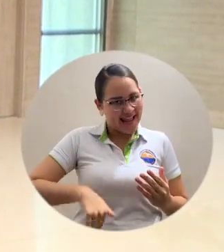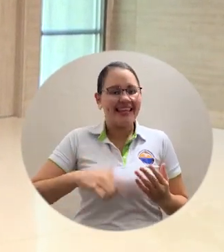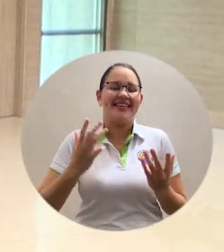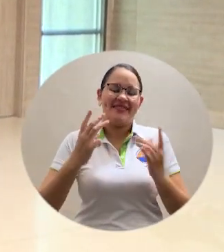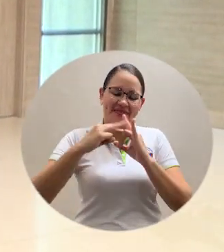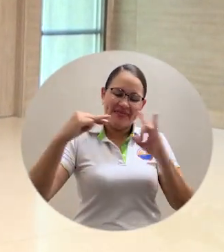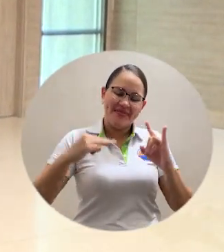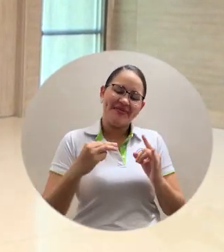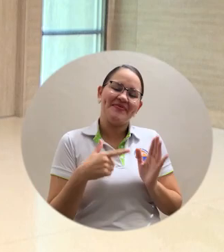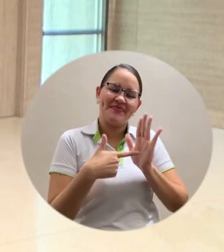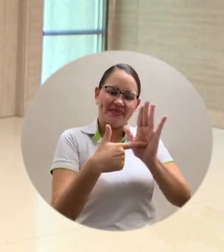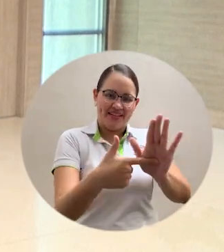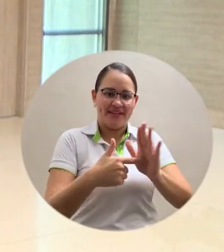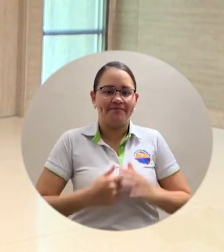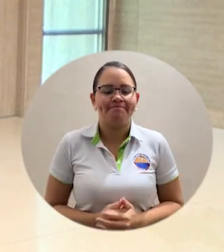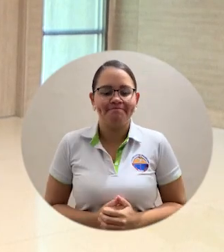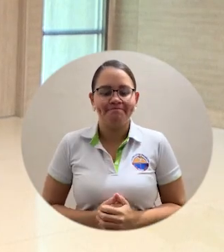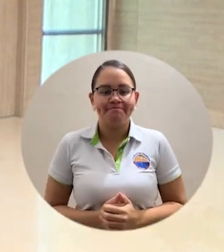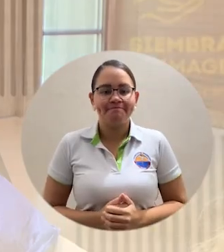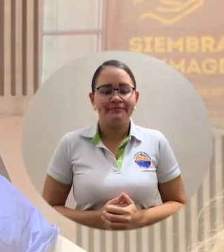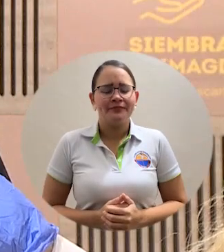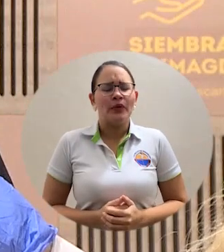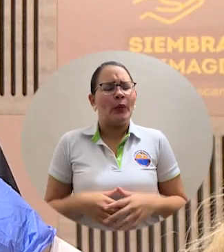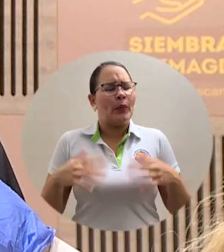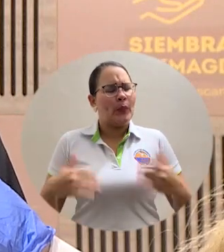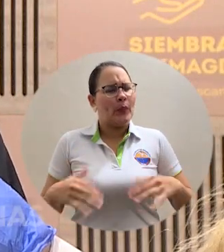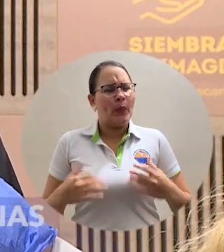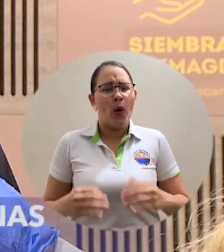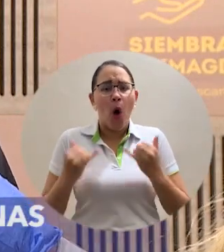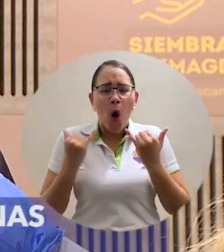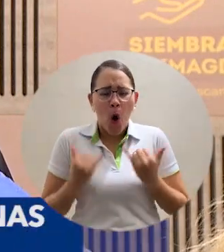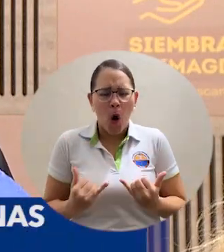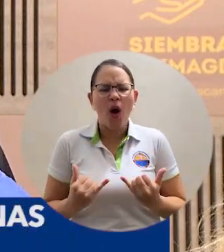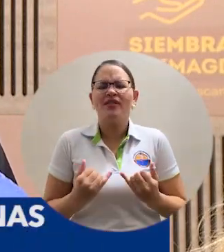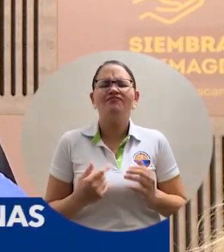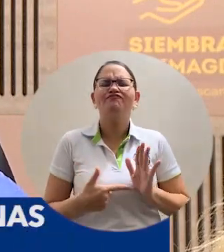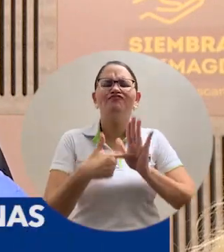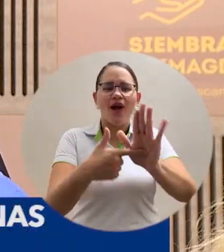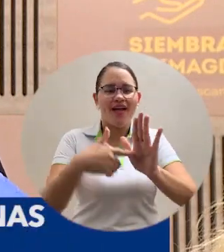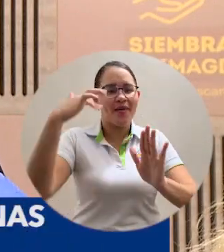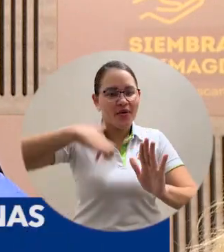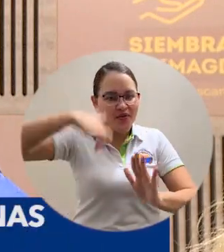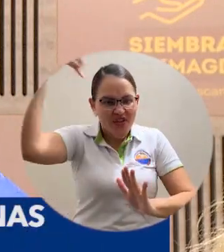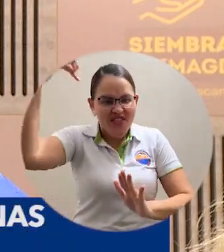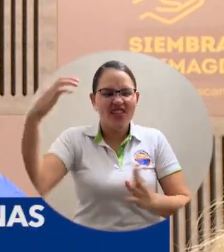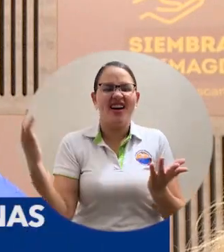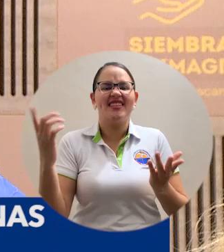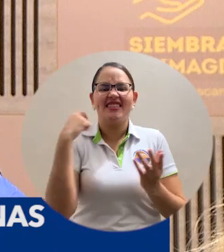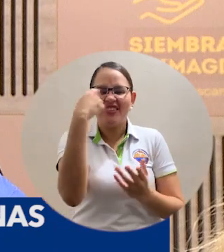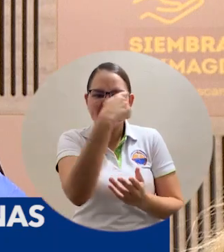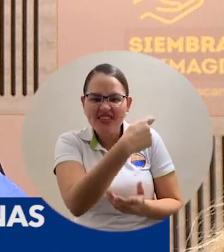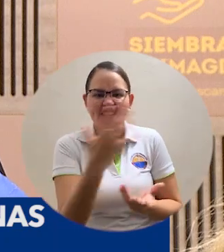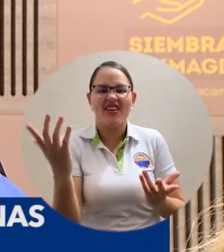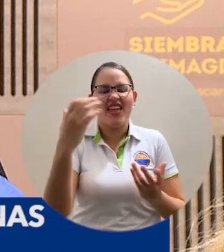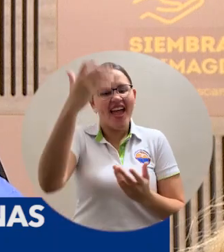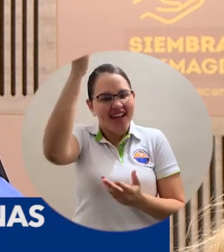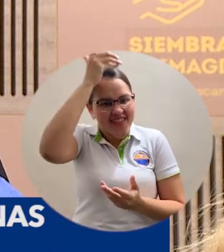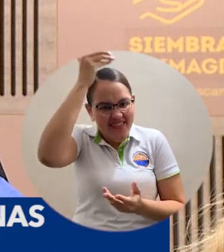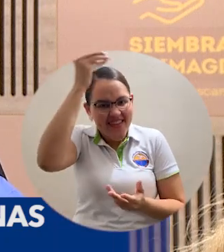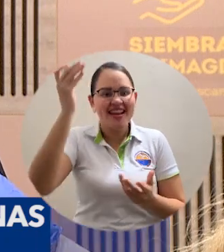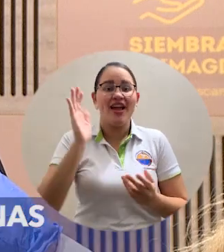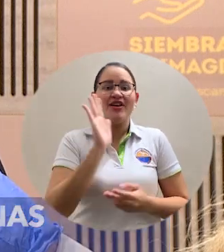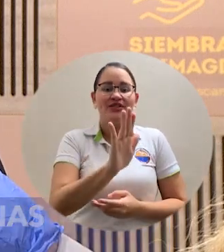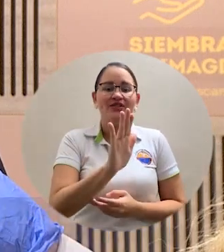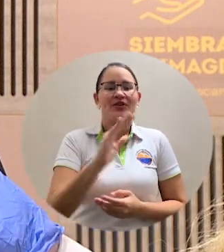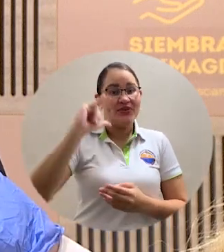rector Pablo Vera Salazar. Es un honor entregar hoy nuevos profesionales de enfermería, odontología y psicología que darán